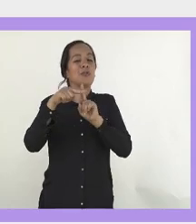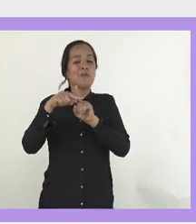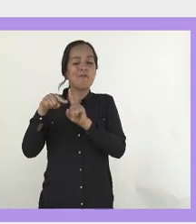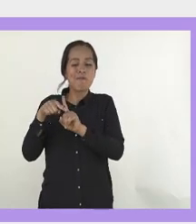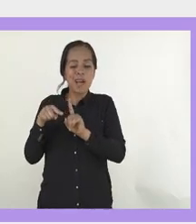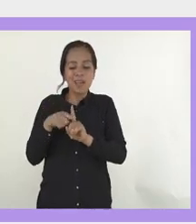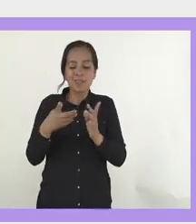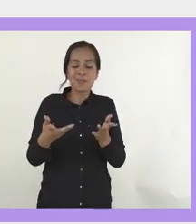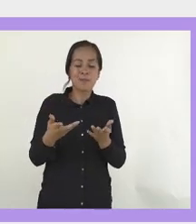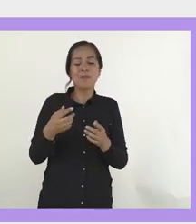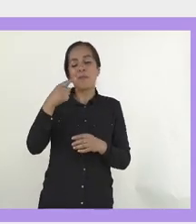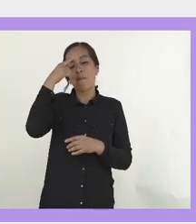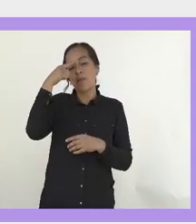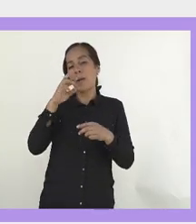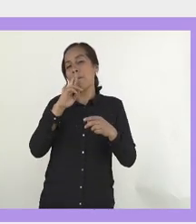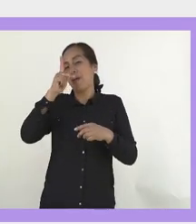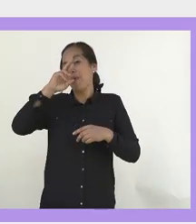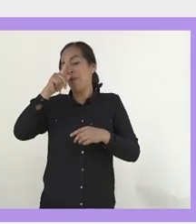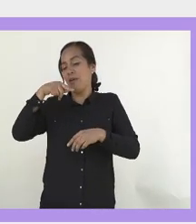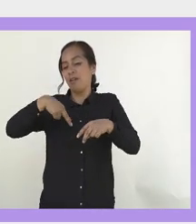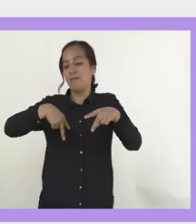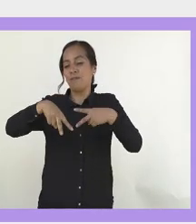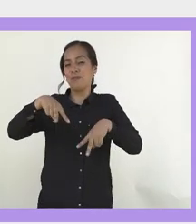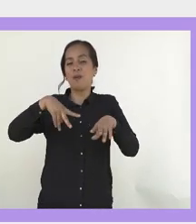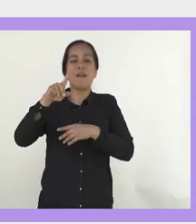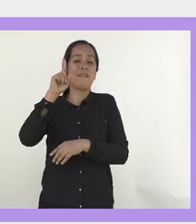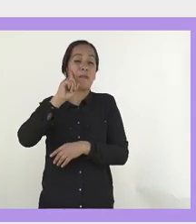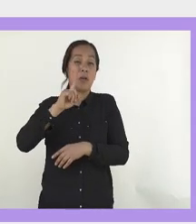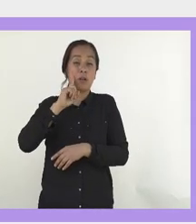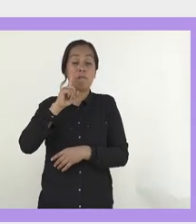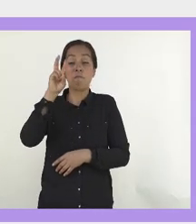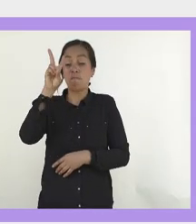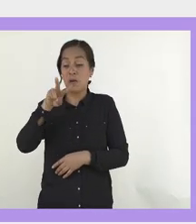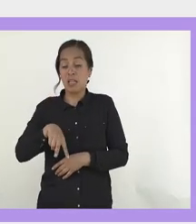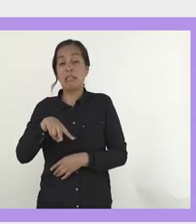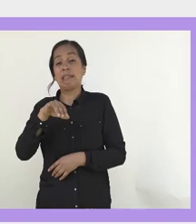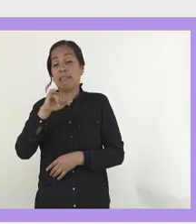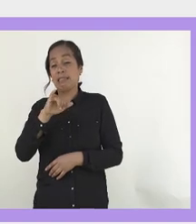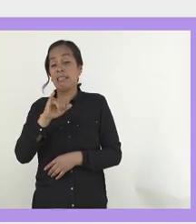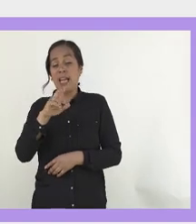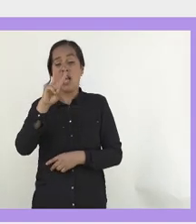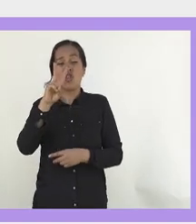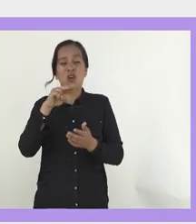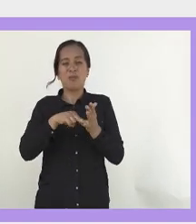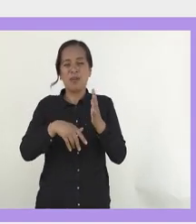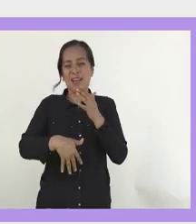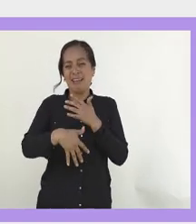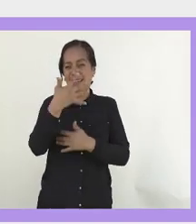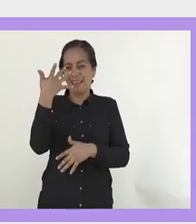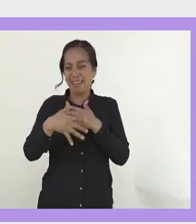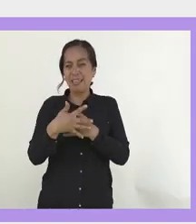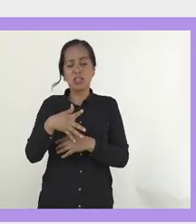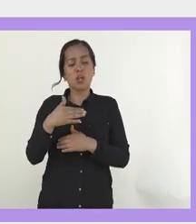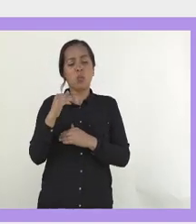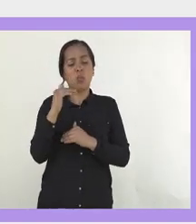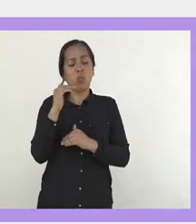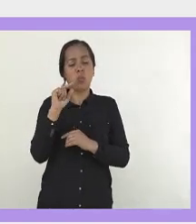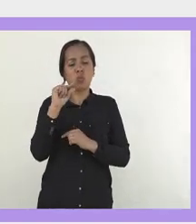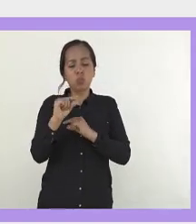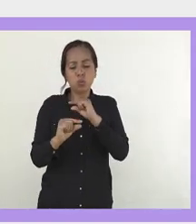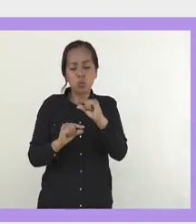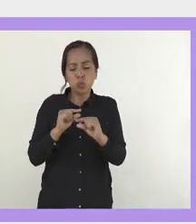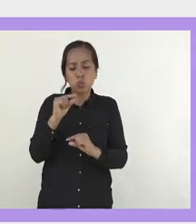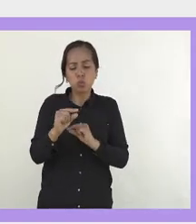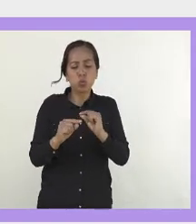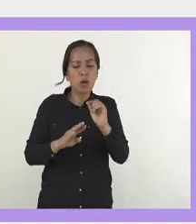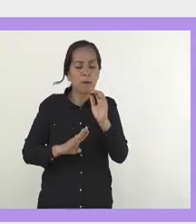femenino y es una realidad Andrea que me parece que del 2015 siempre ha ido evolucionando no el fútbol femenil pero desde el mundial